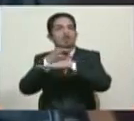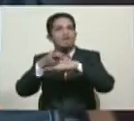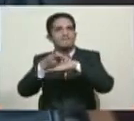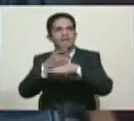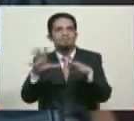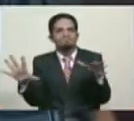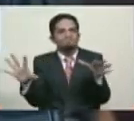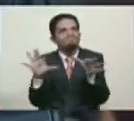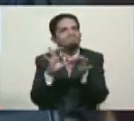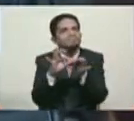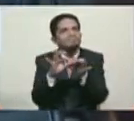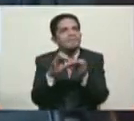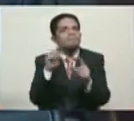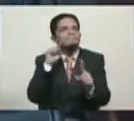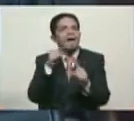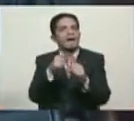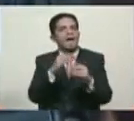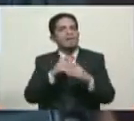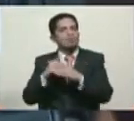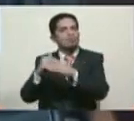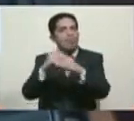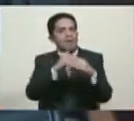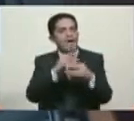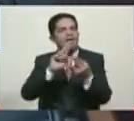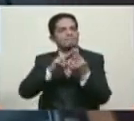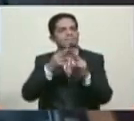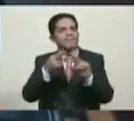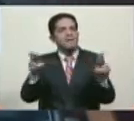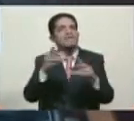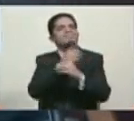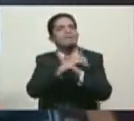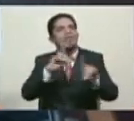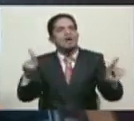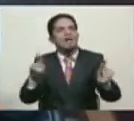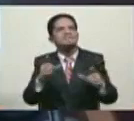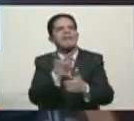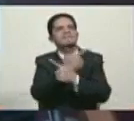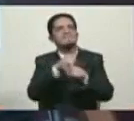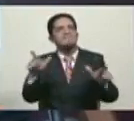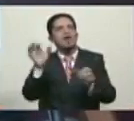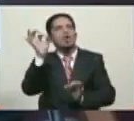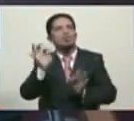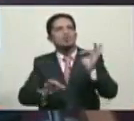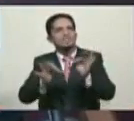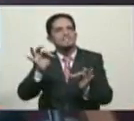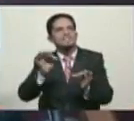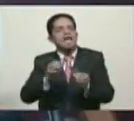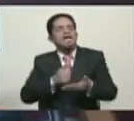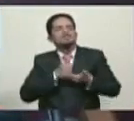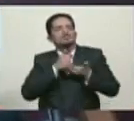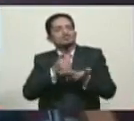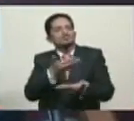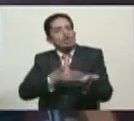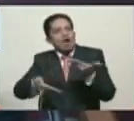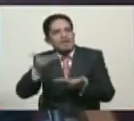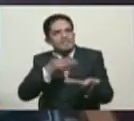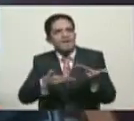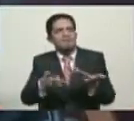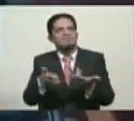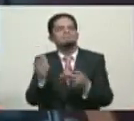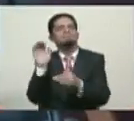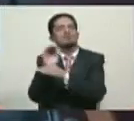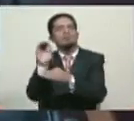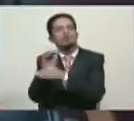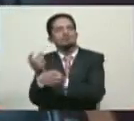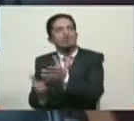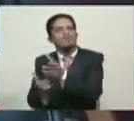la democracia, la igualdad, la paz, la libertad, la justicia, la solidaridad, la promoción y conservación